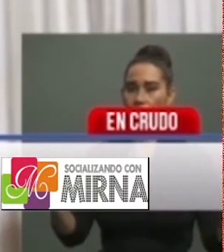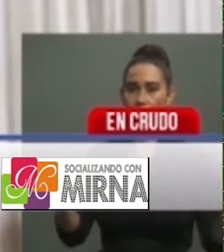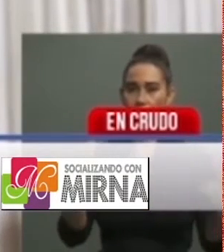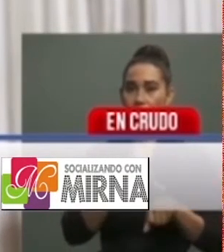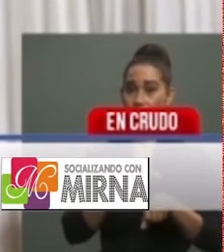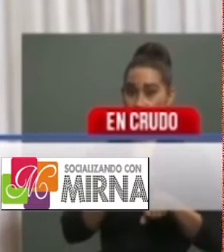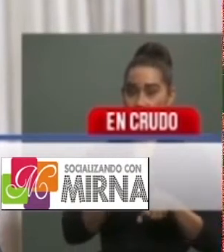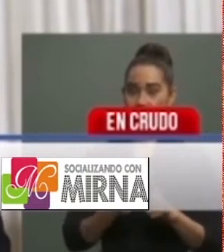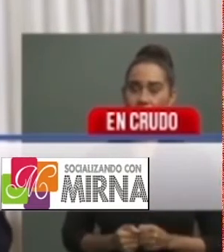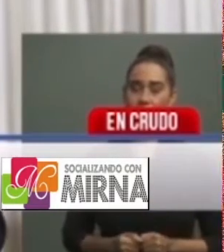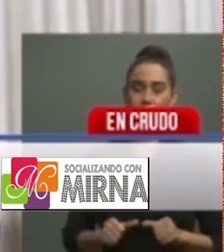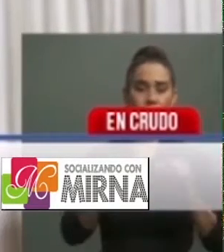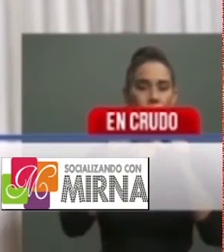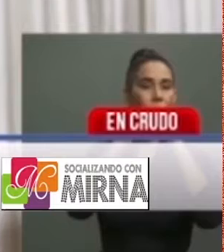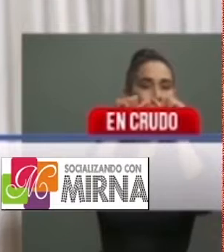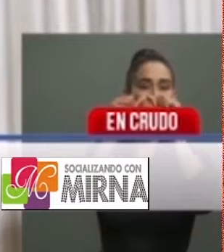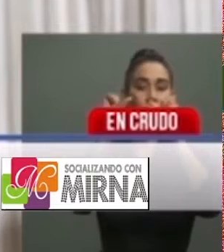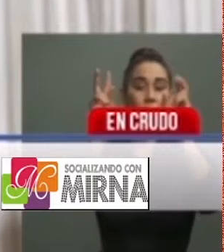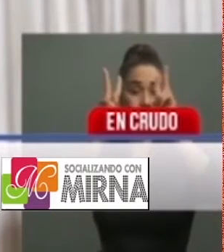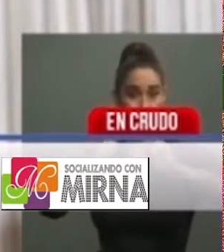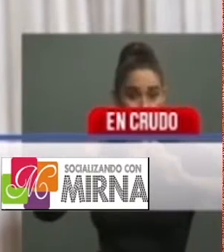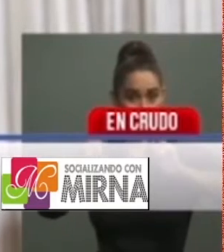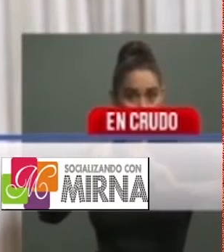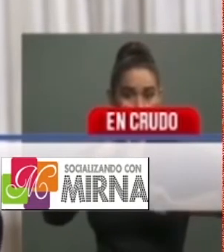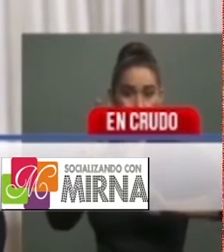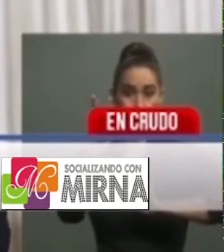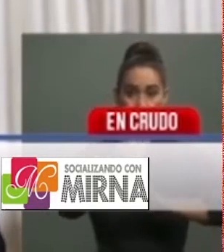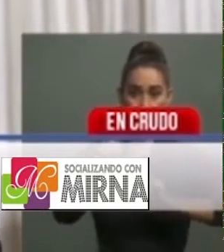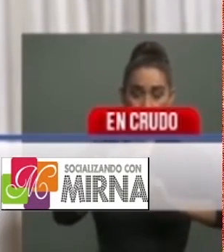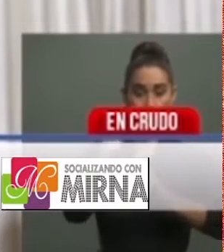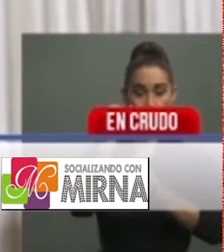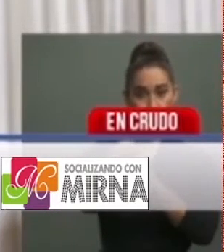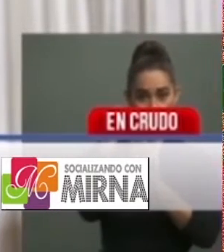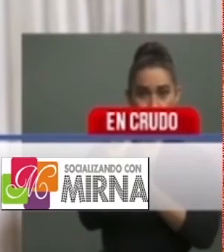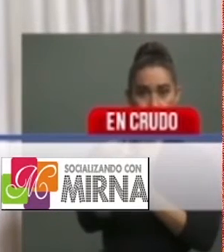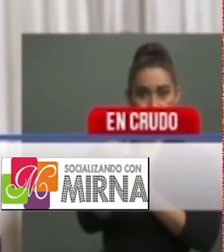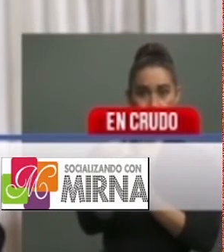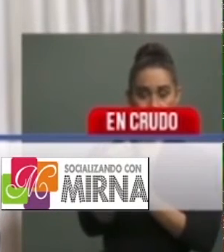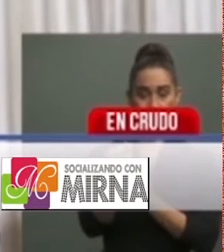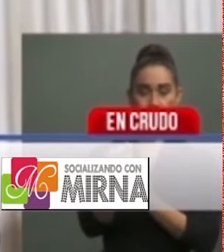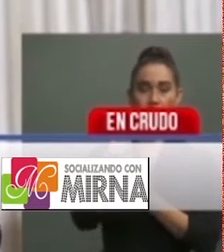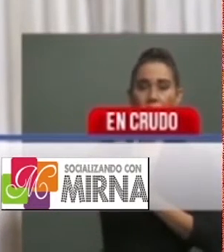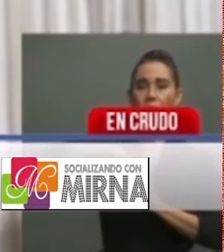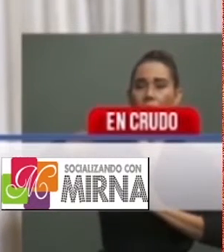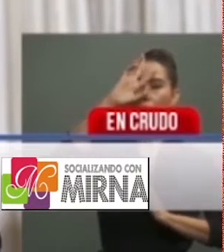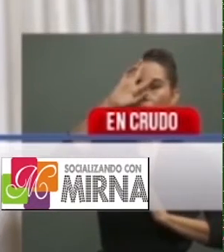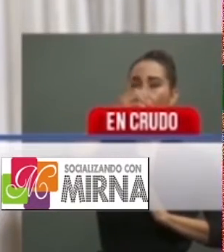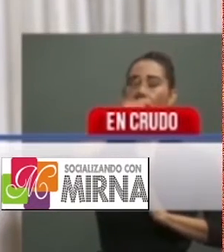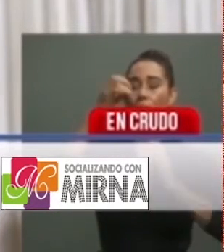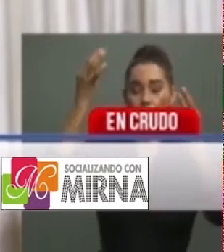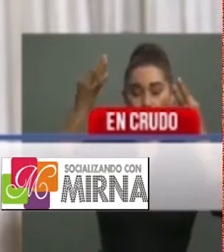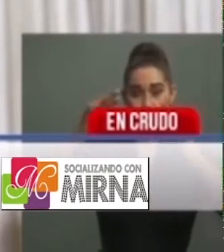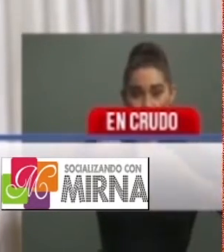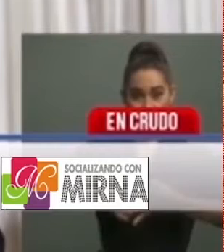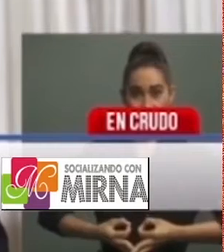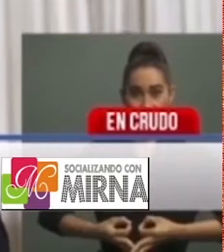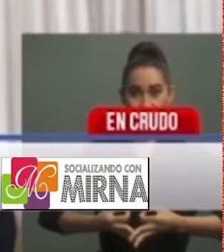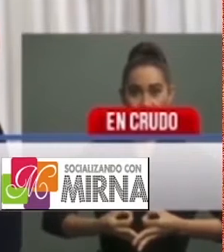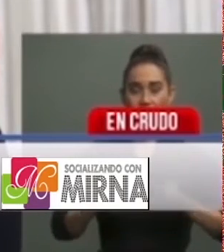lo que llevamos la ley como debe ser, lo que respetamos las reglas, la mayoría de las